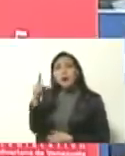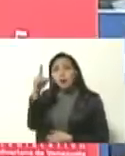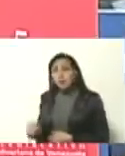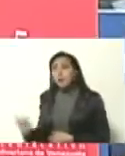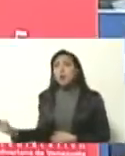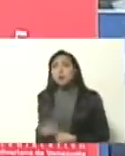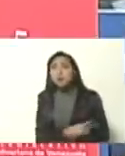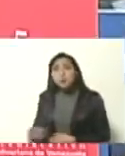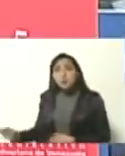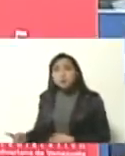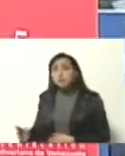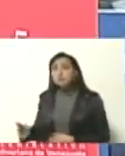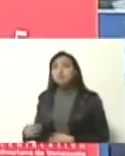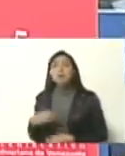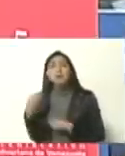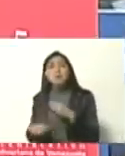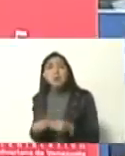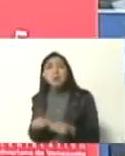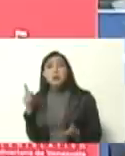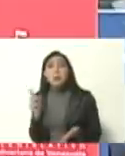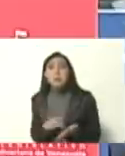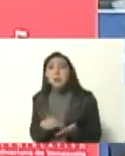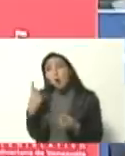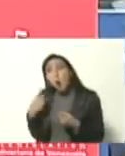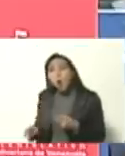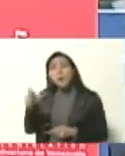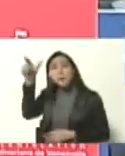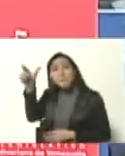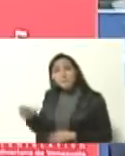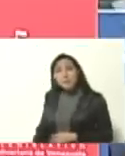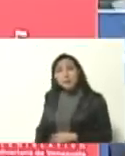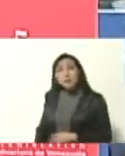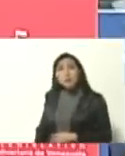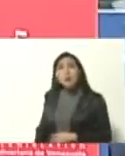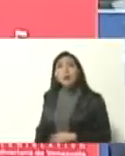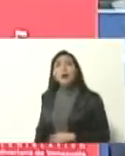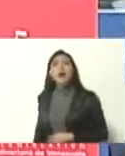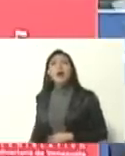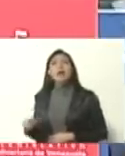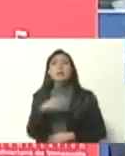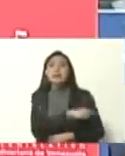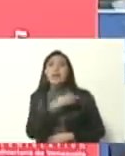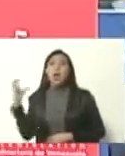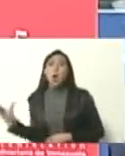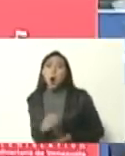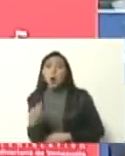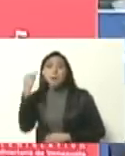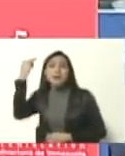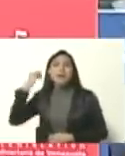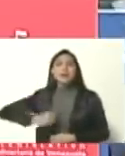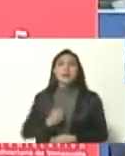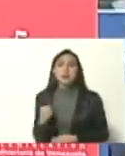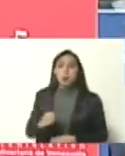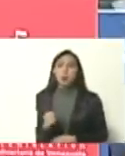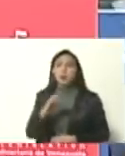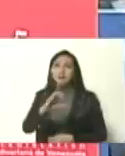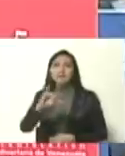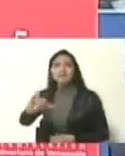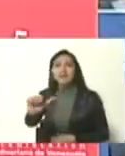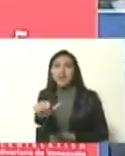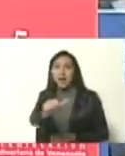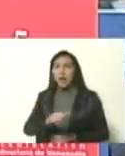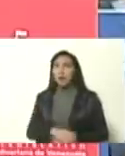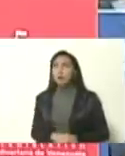Morillo se encuentra la presencia de un funcionario de la Dirección Nacional de Inteligencia de Colombia. ¿Lo sabemos por qué, Iván Duque? Porque tenemos